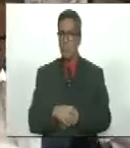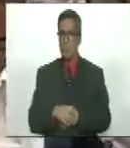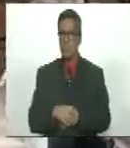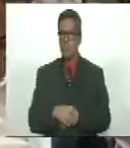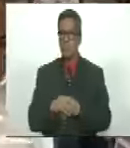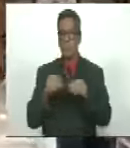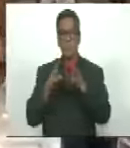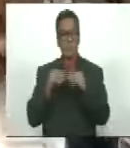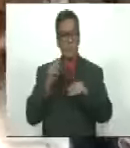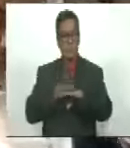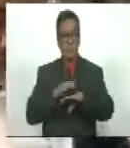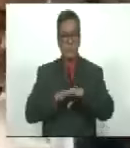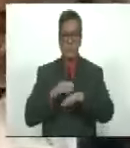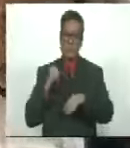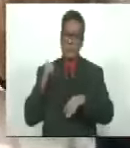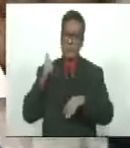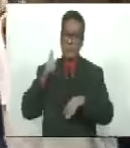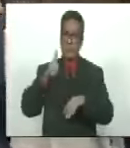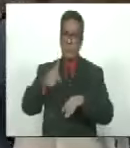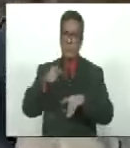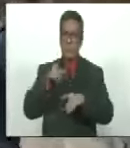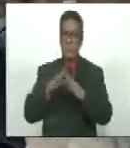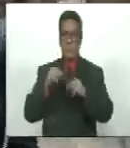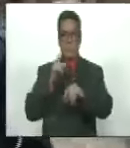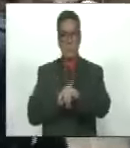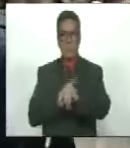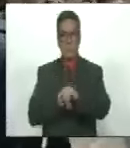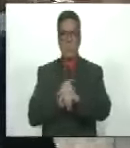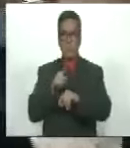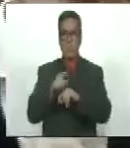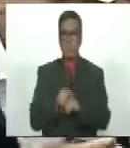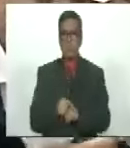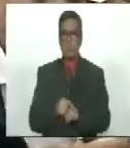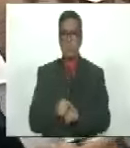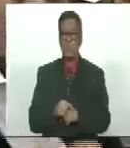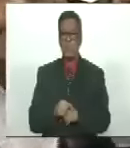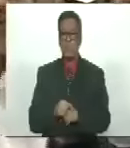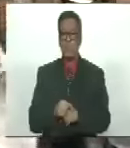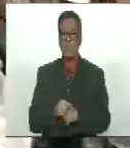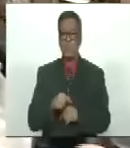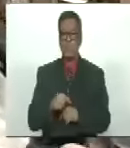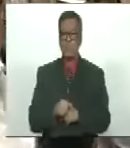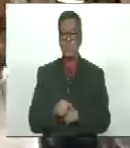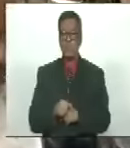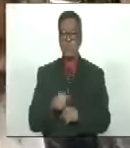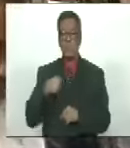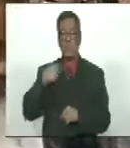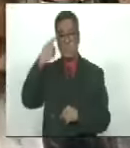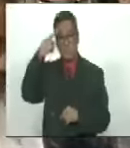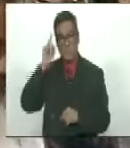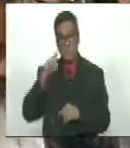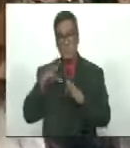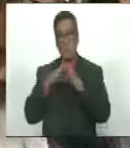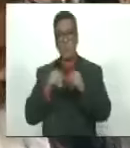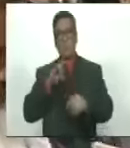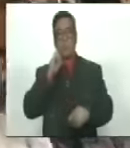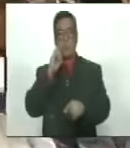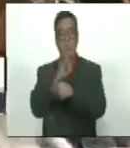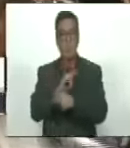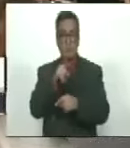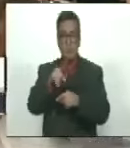la trascendencia de este momento, dado que se pretende, por parte de los enemigos de la